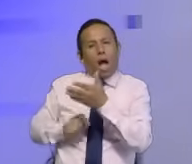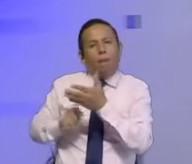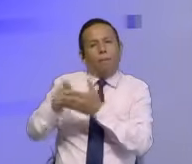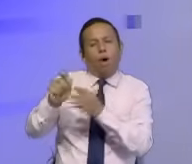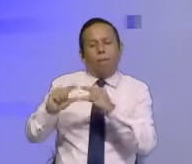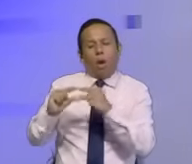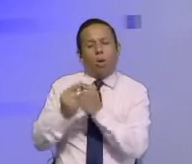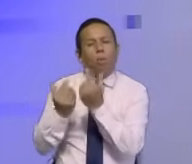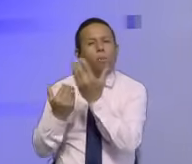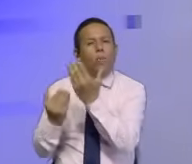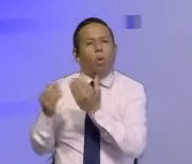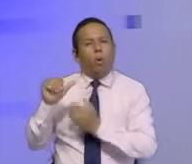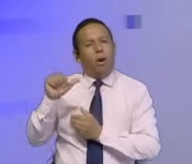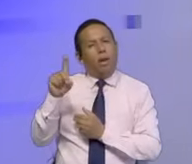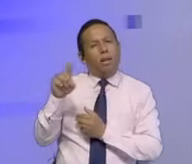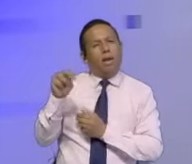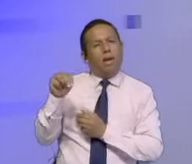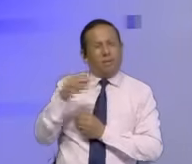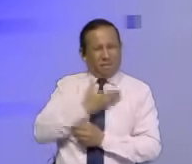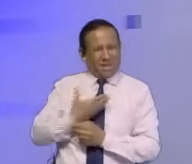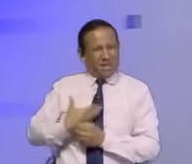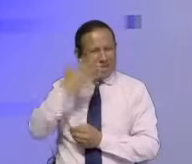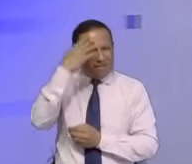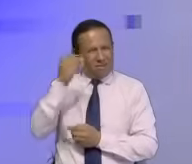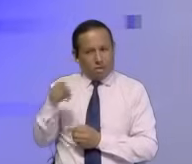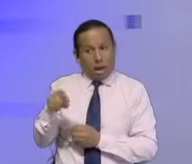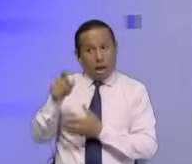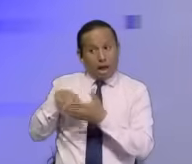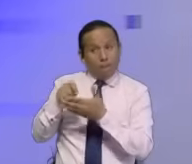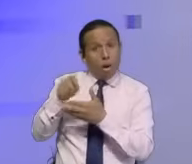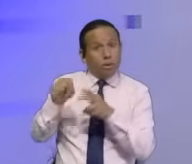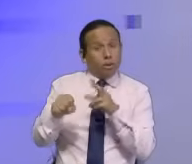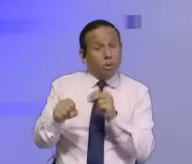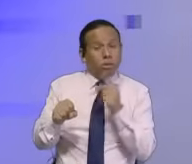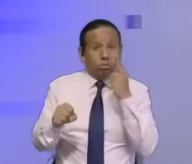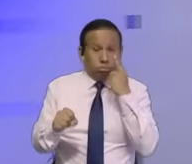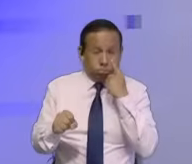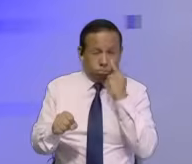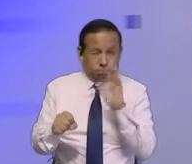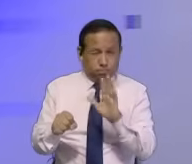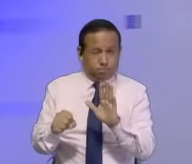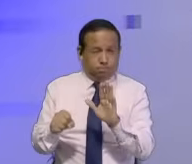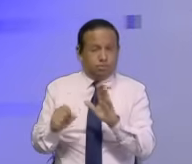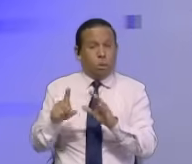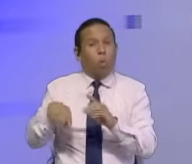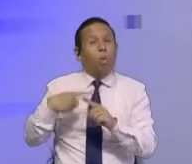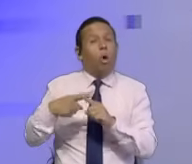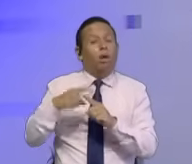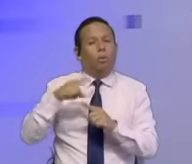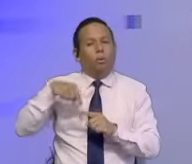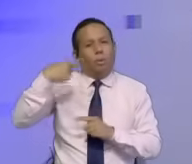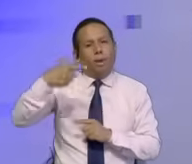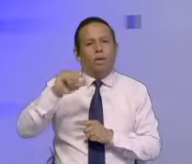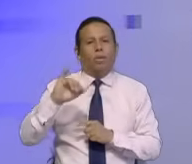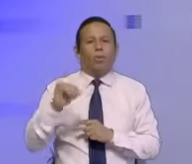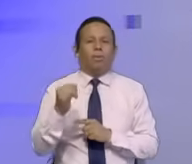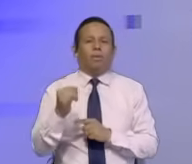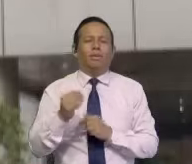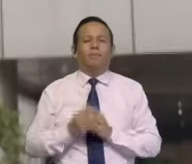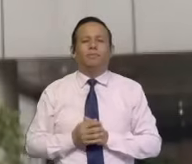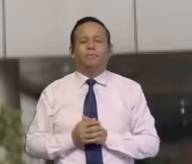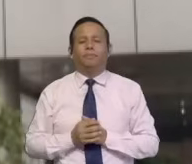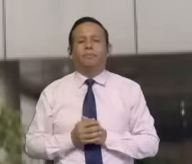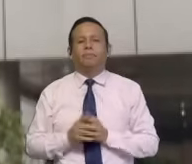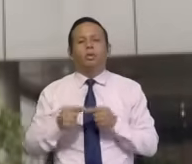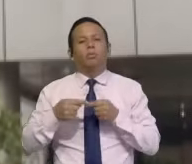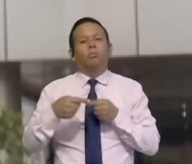movimiento político ADN del presidente Daniel Noboa. Su tratamiento está previsto para este jueves. El próximo